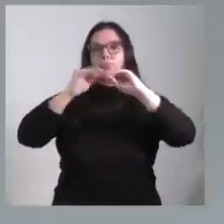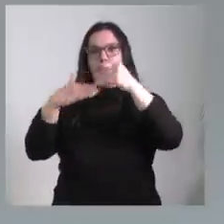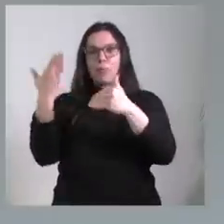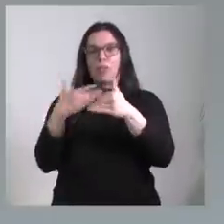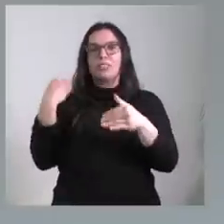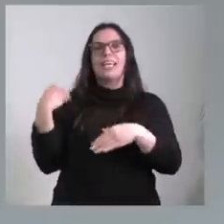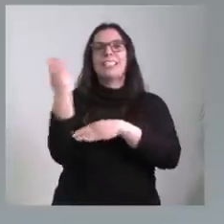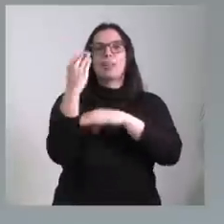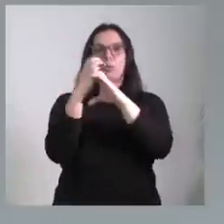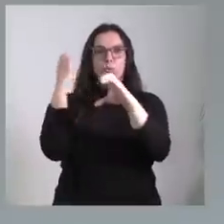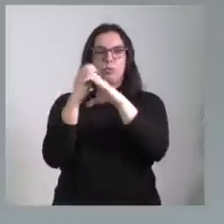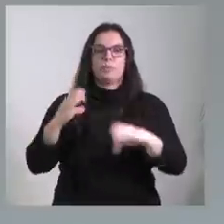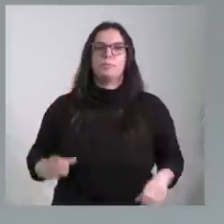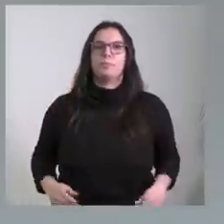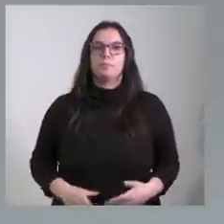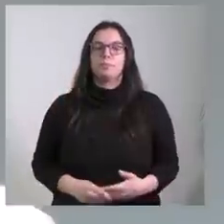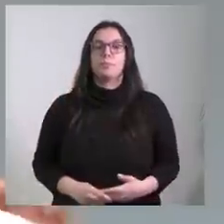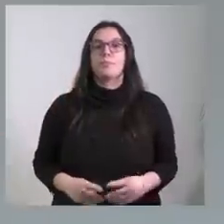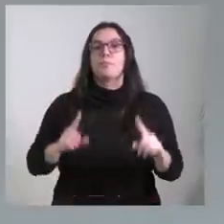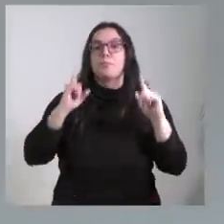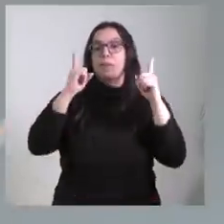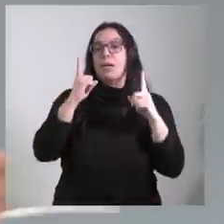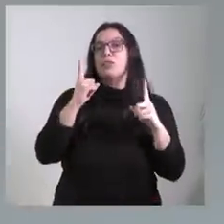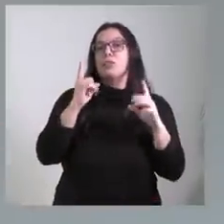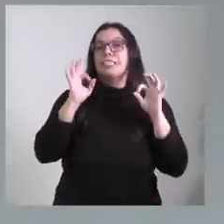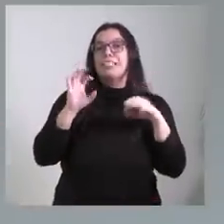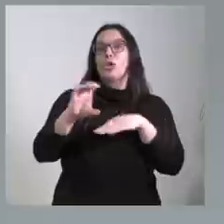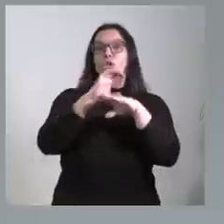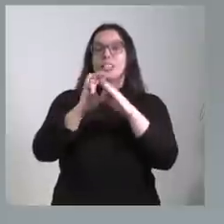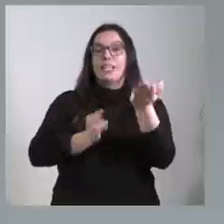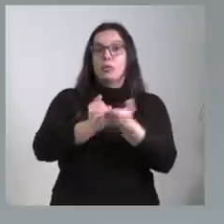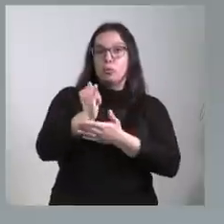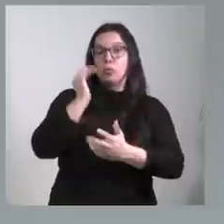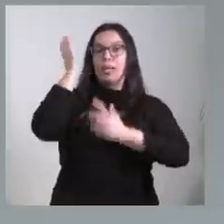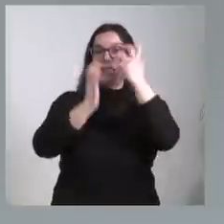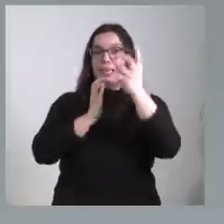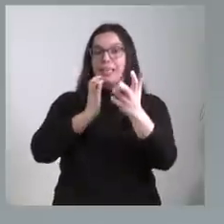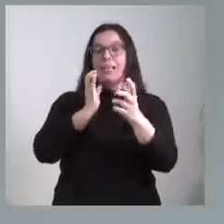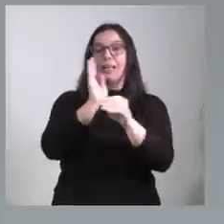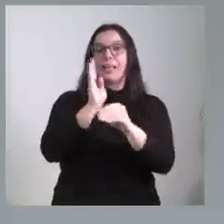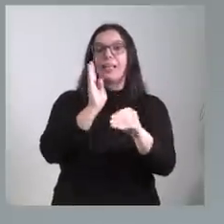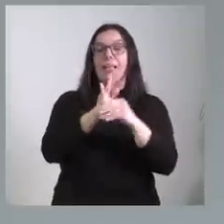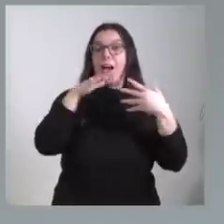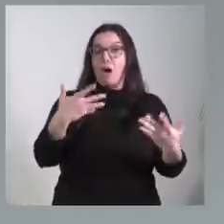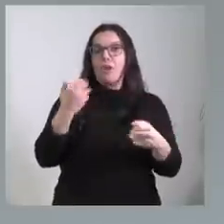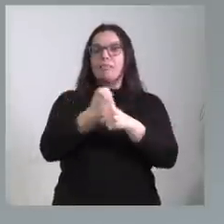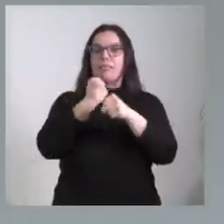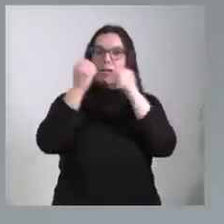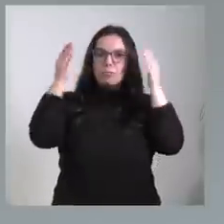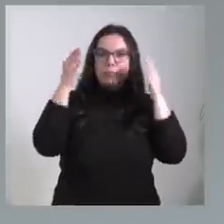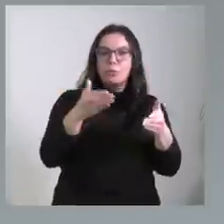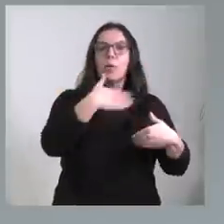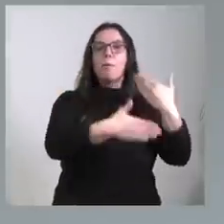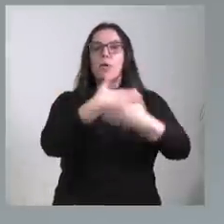estaciones de autobuses en el caso de la consejería de agricultura y ganadería se está ahora trabajando en los procesos